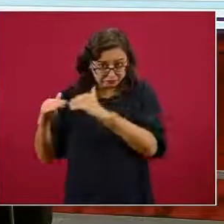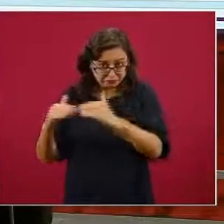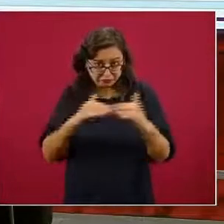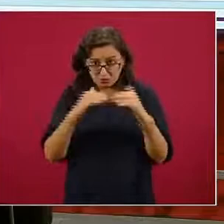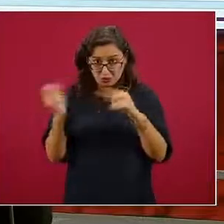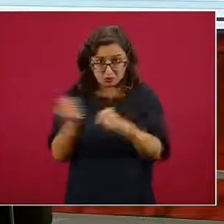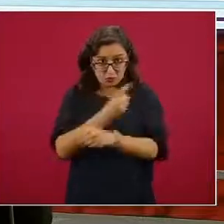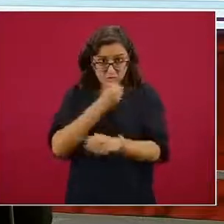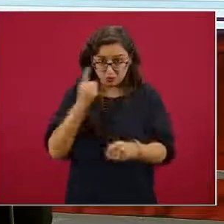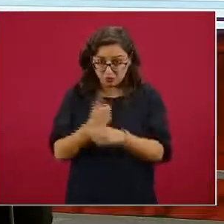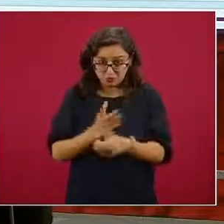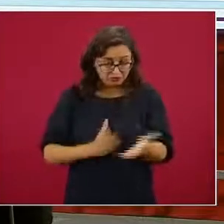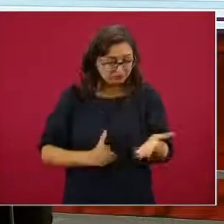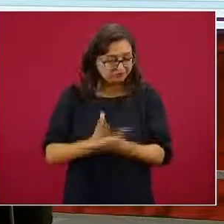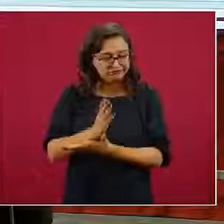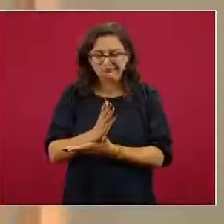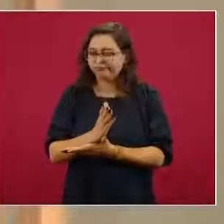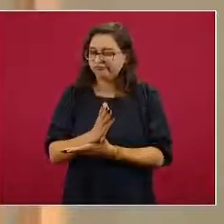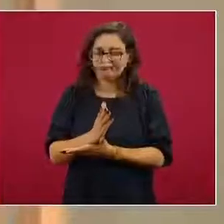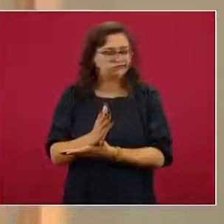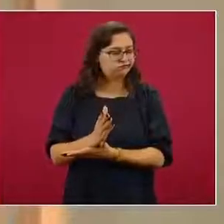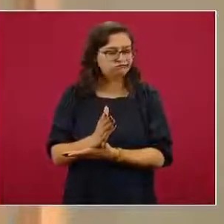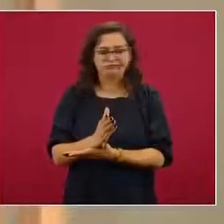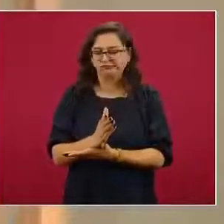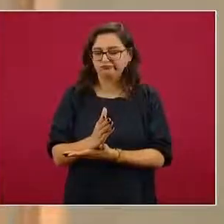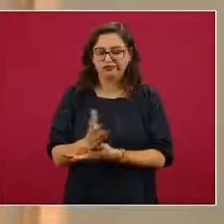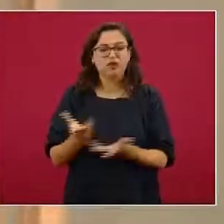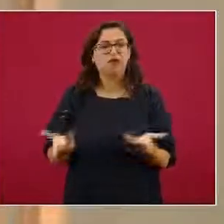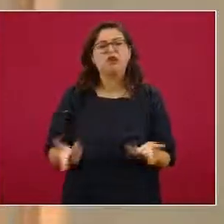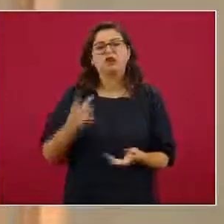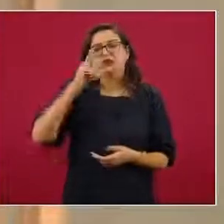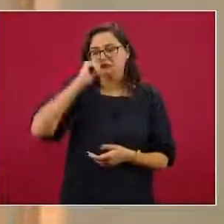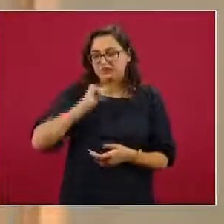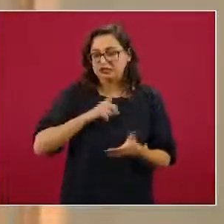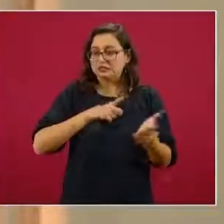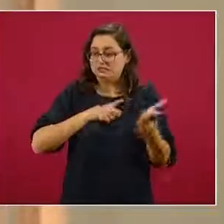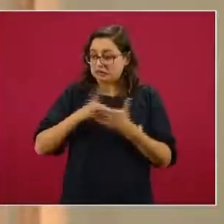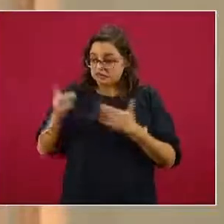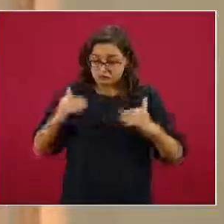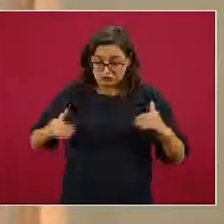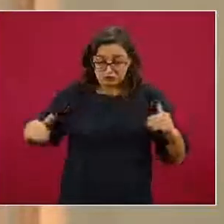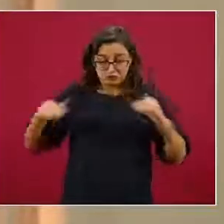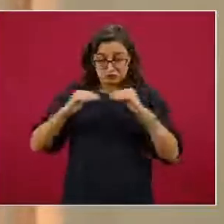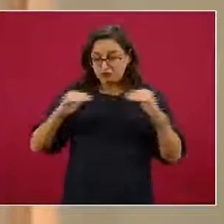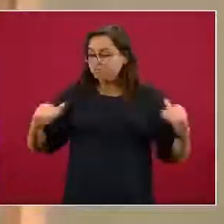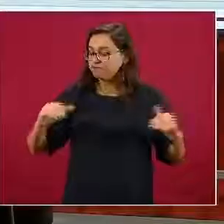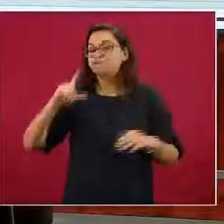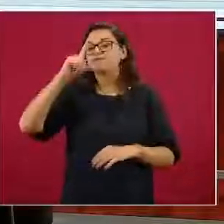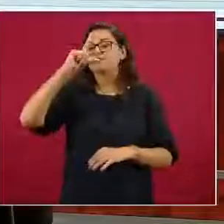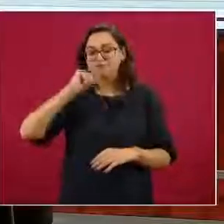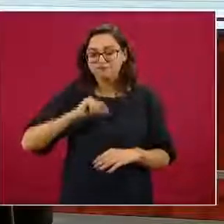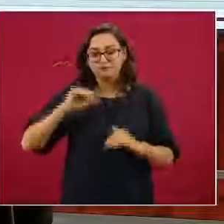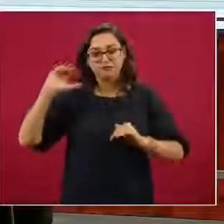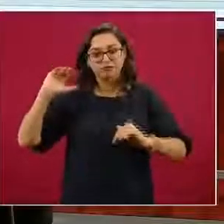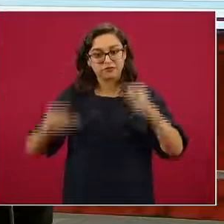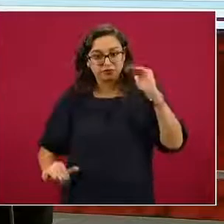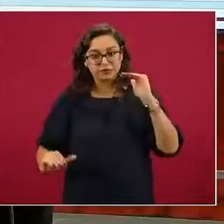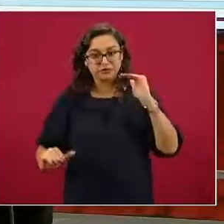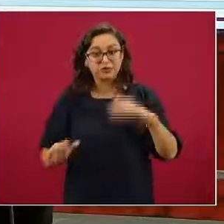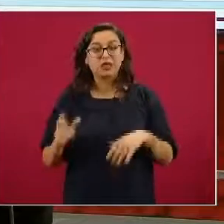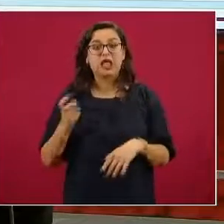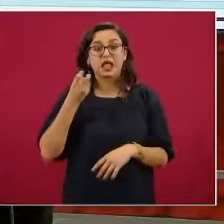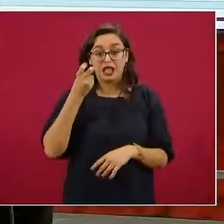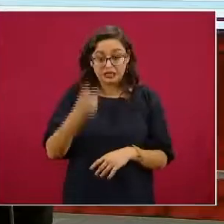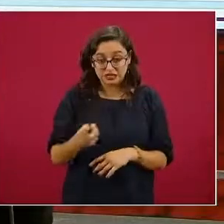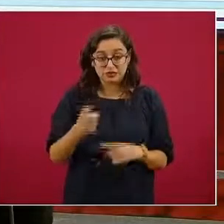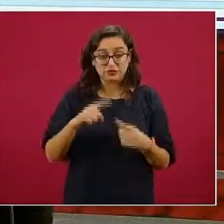de acceso a los servicios, del cumplimiento de los derechos. Entonces, por esta razón, y también